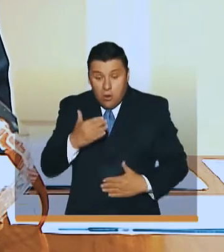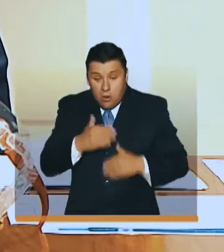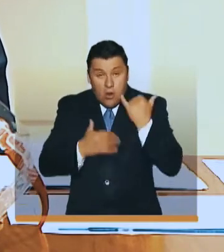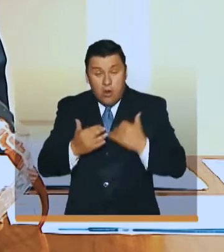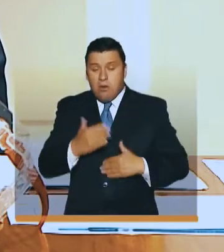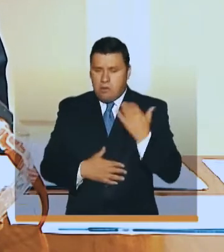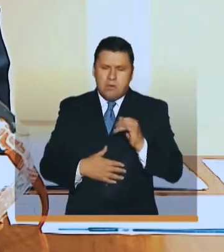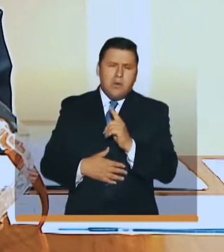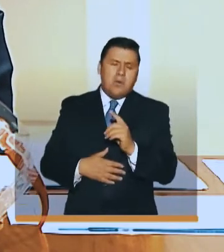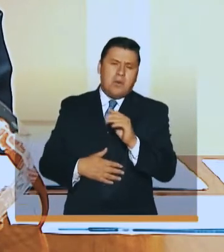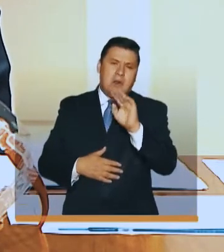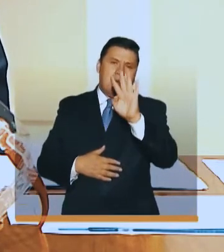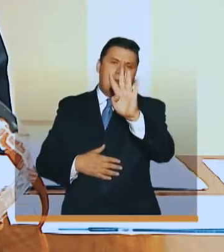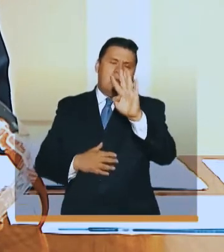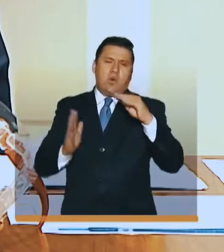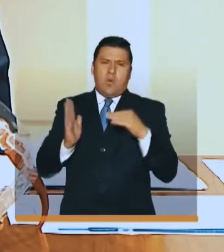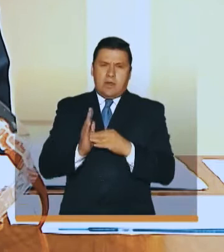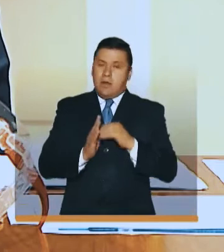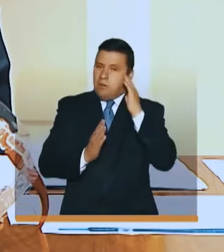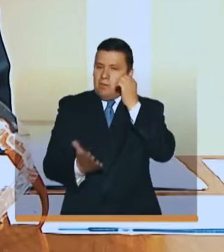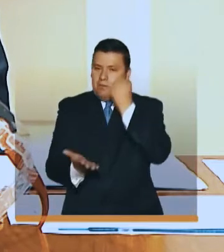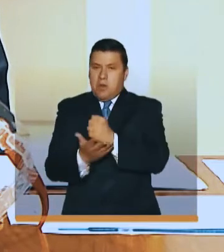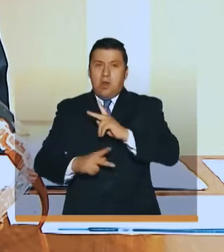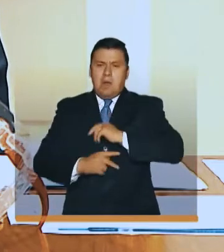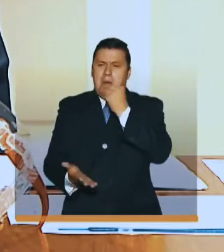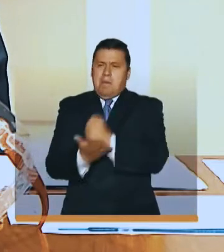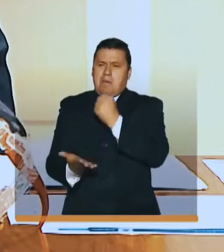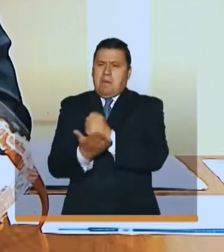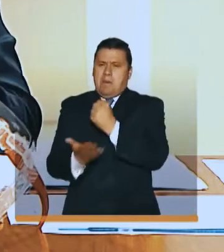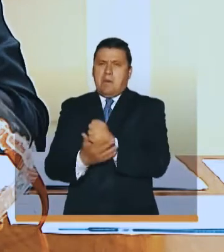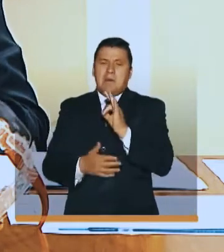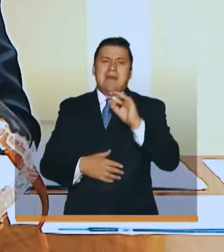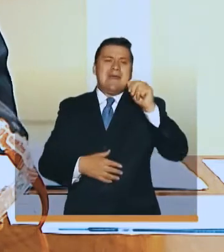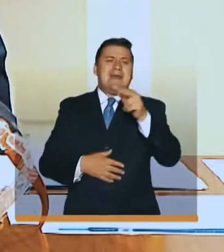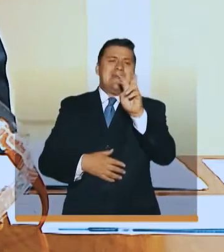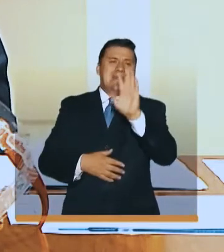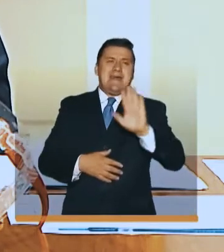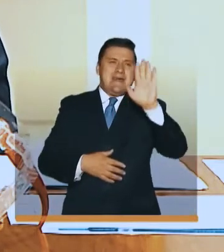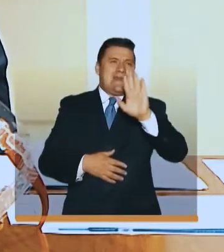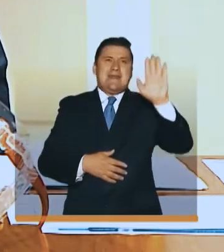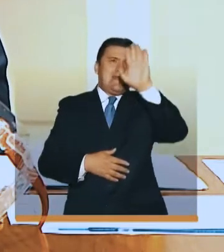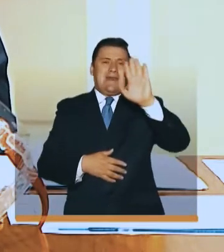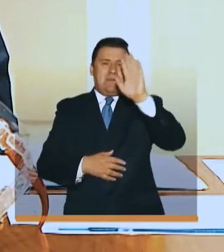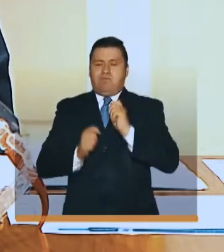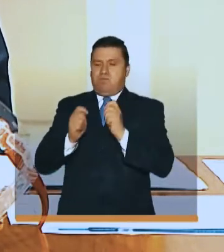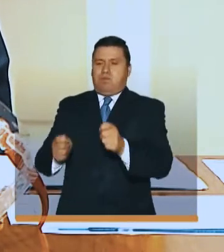hacer la entrega de más de 4.000 títulos de propiedad en 17 departamentos del